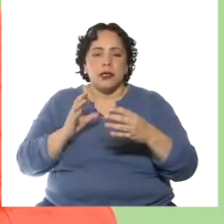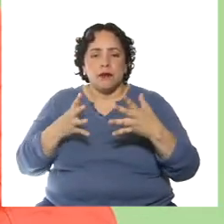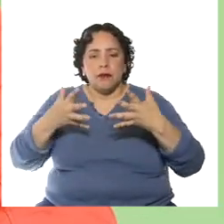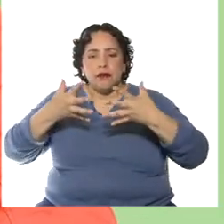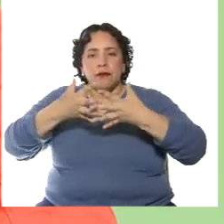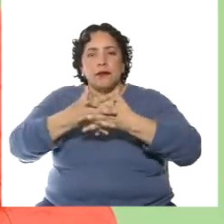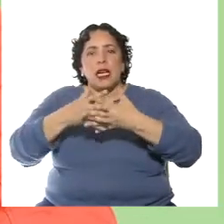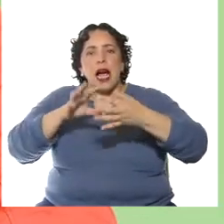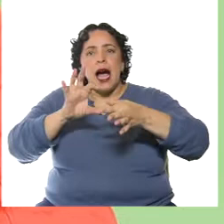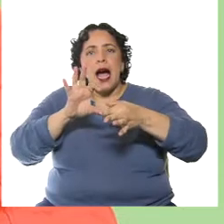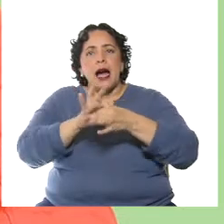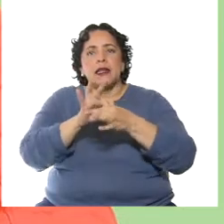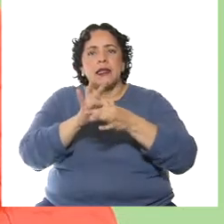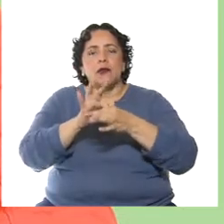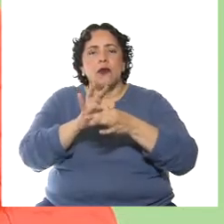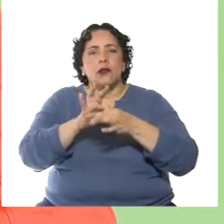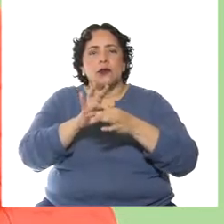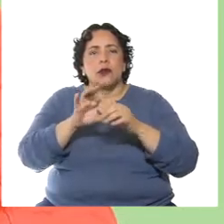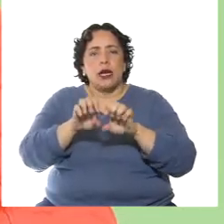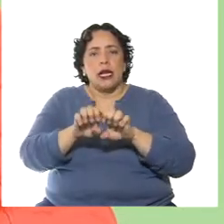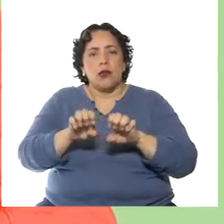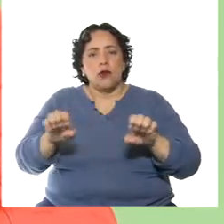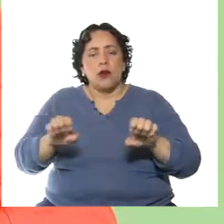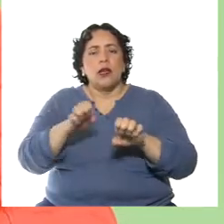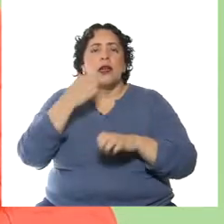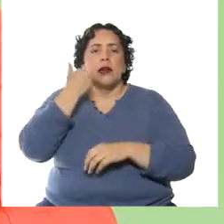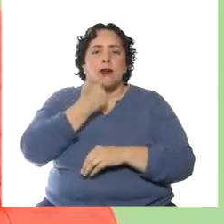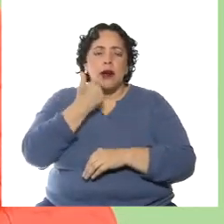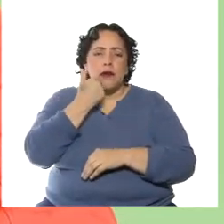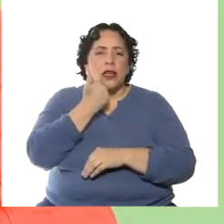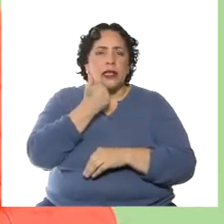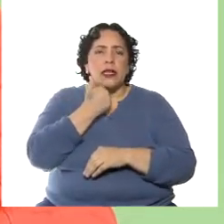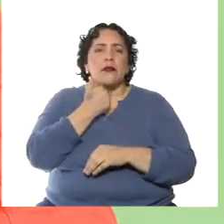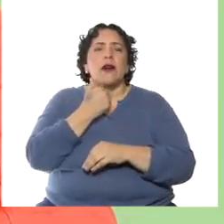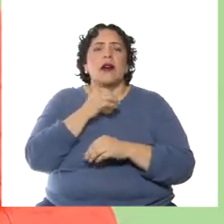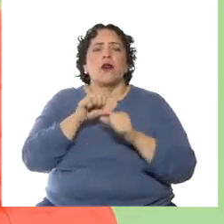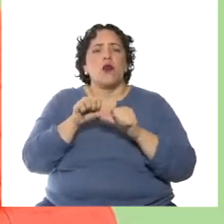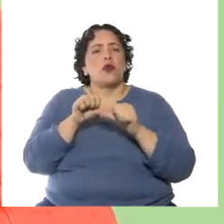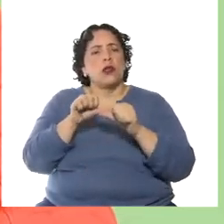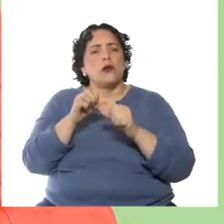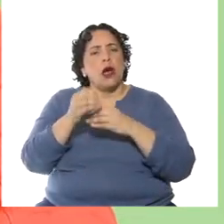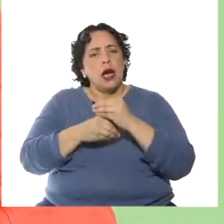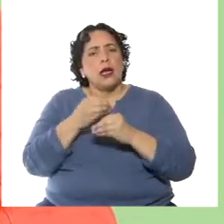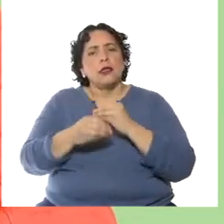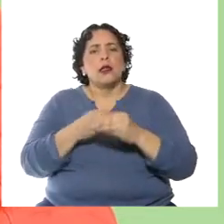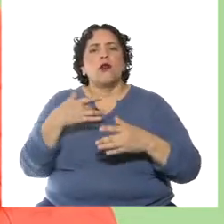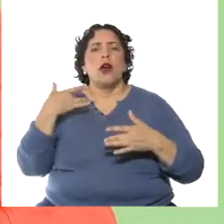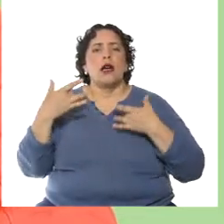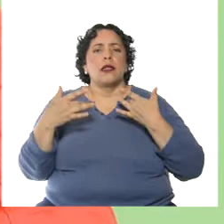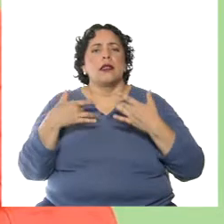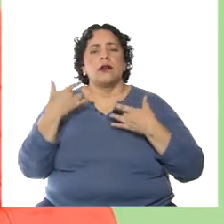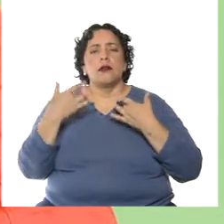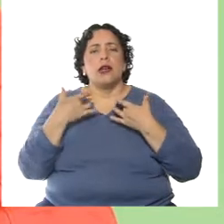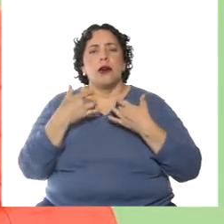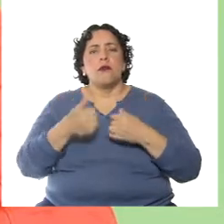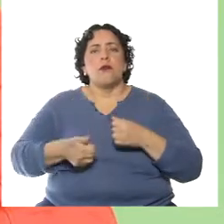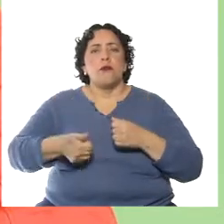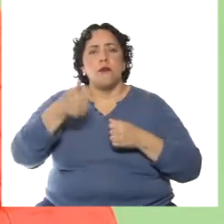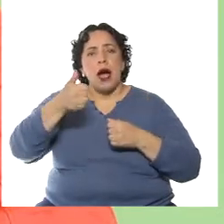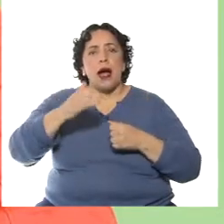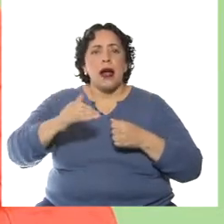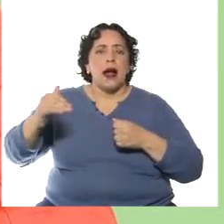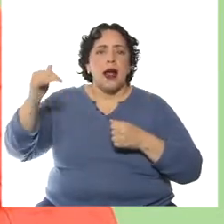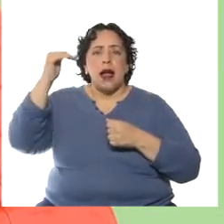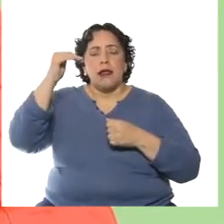articulación pedagógica, una articulación afectiva, van a continuar haciendo actividades, pero para más